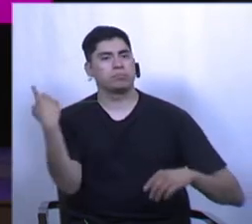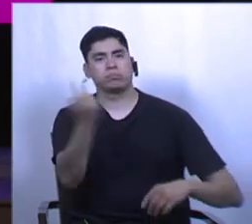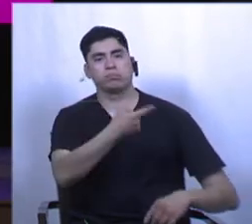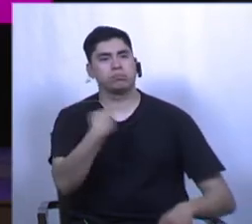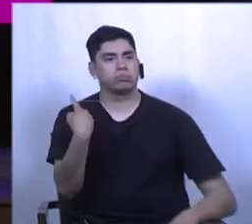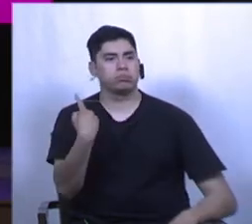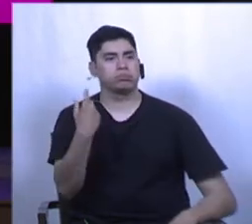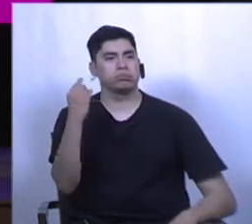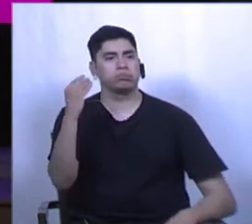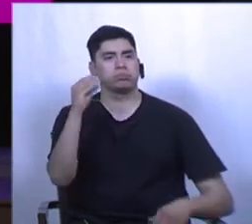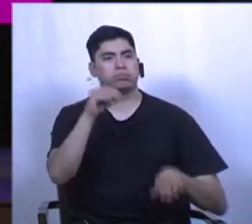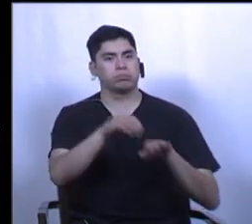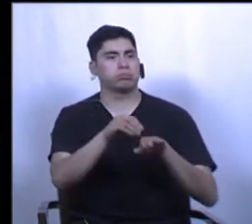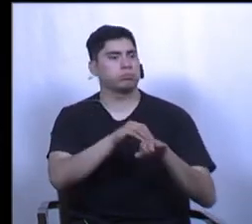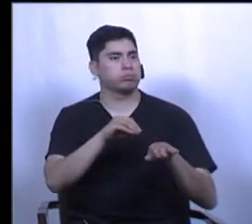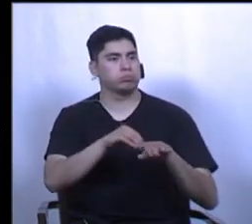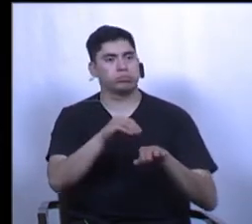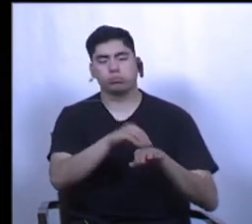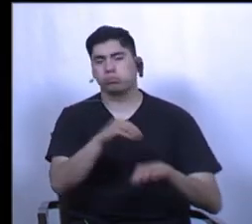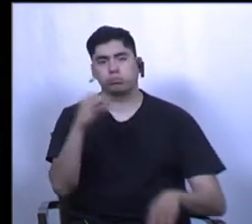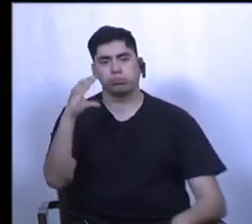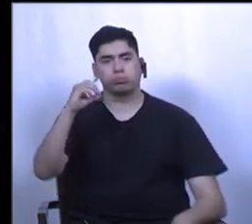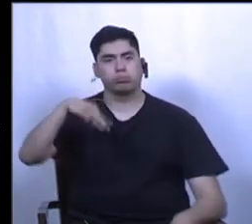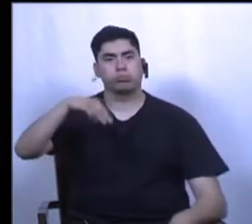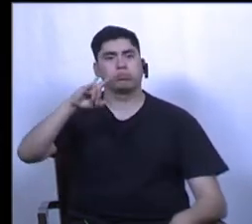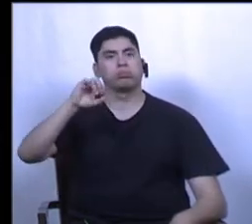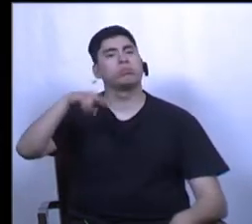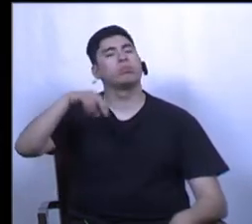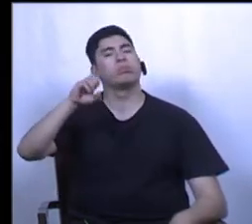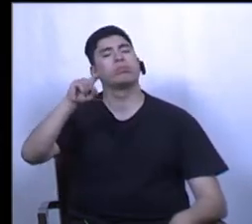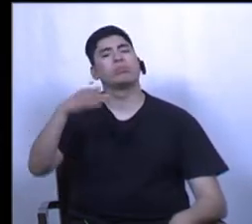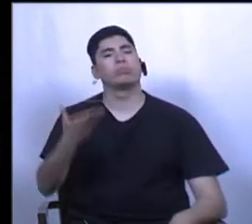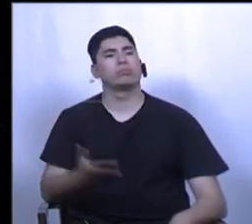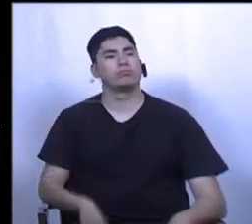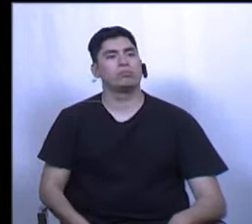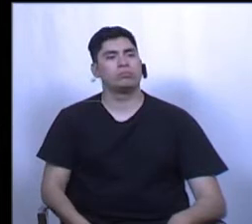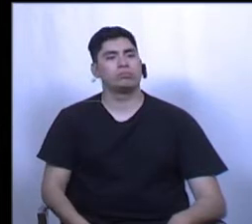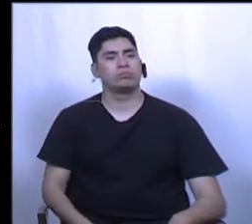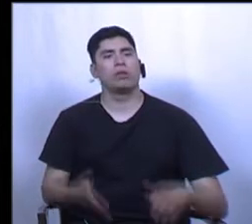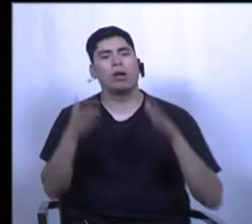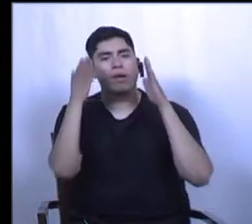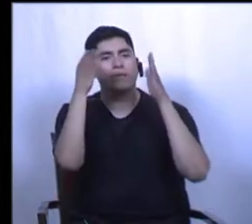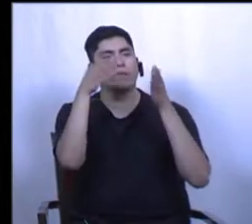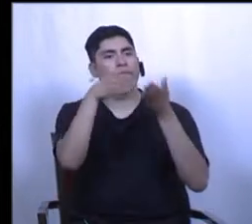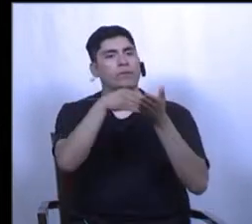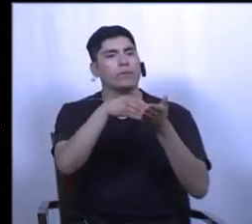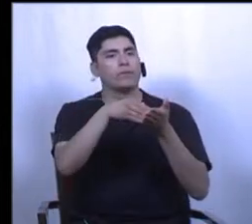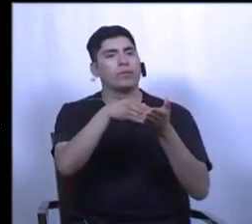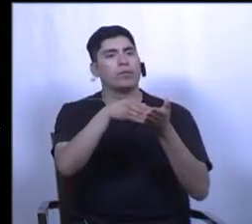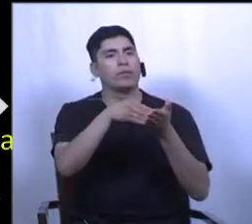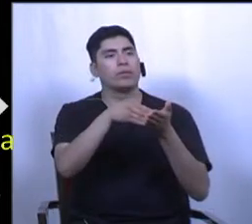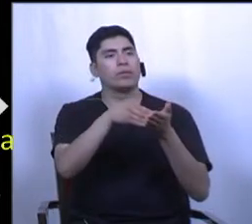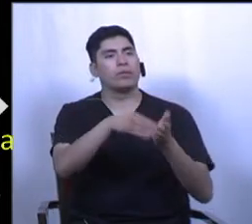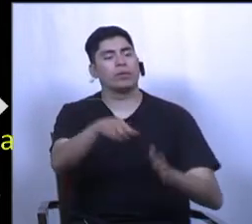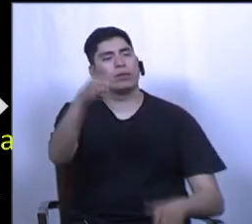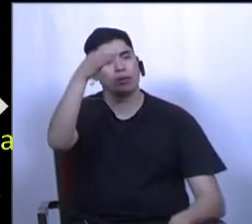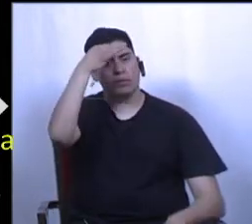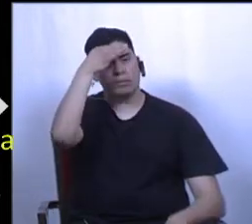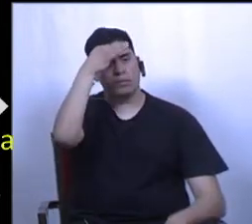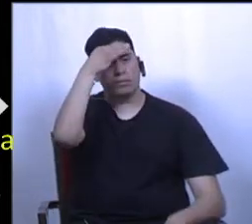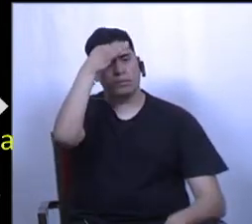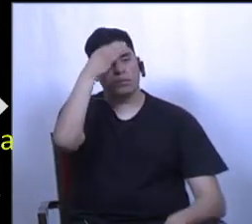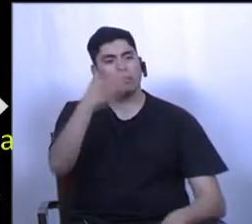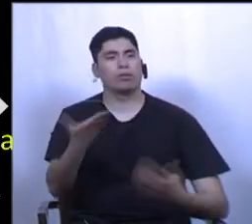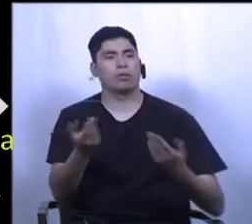tener curas comunes, porque quizás las curas han sido muy enfocalizadas en cada enfermedad, pero ¿cómo lo hacemos